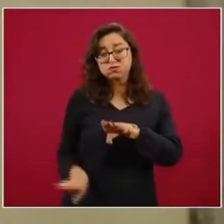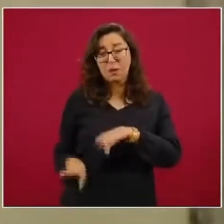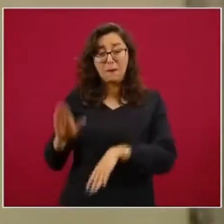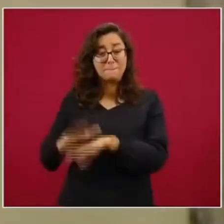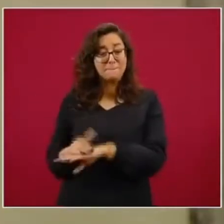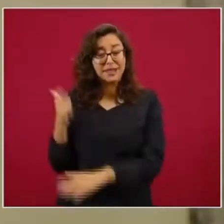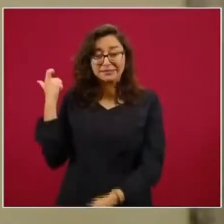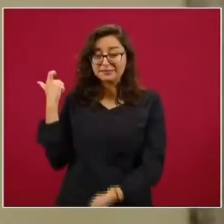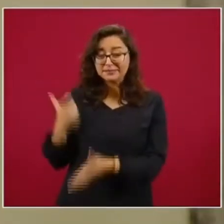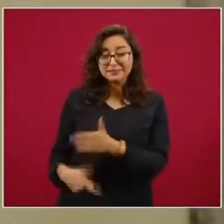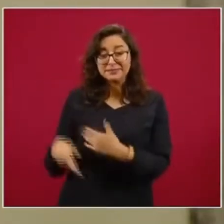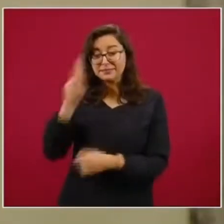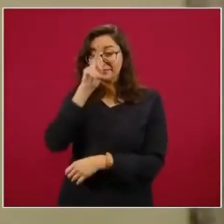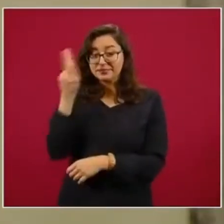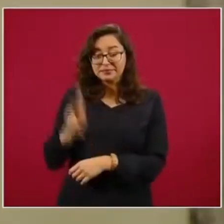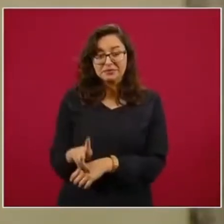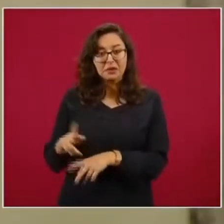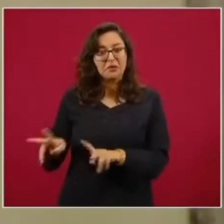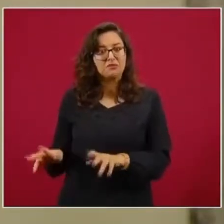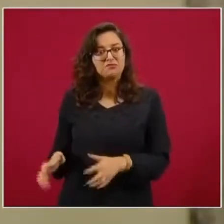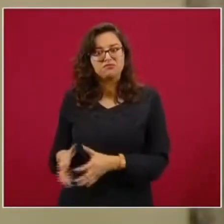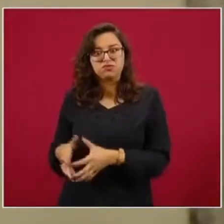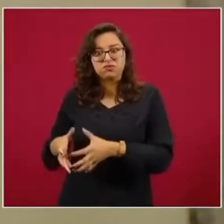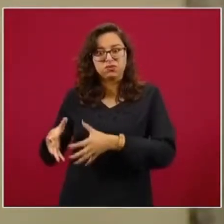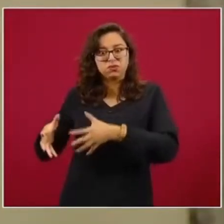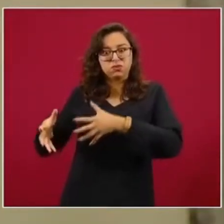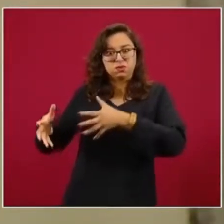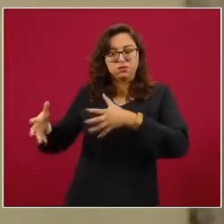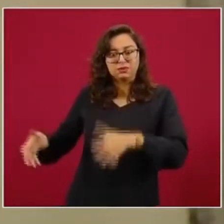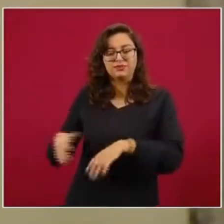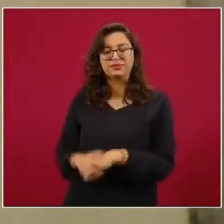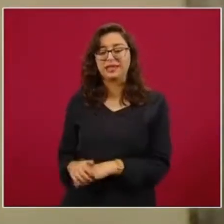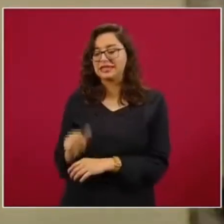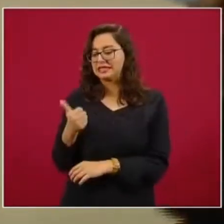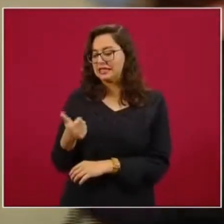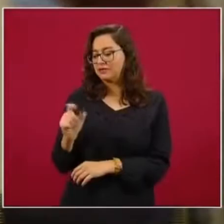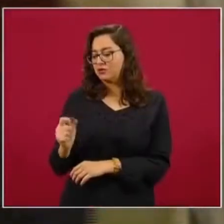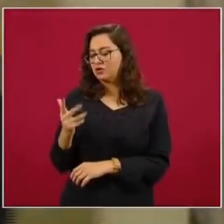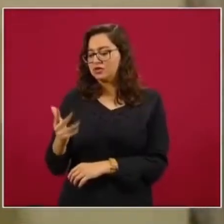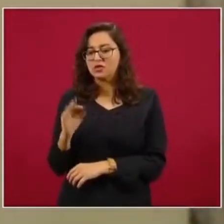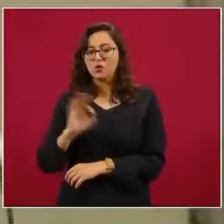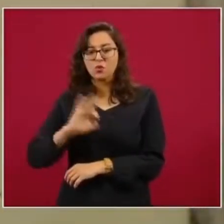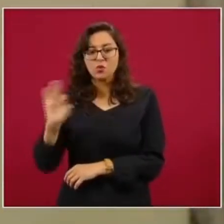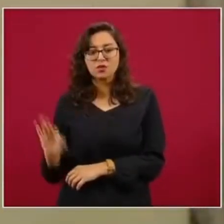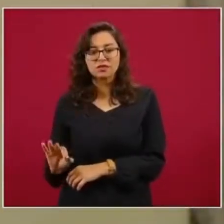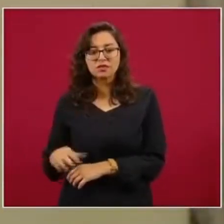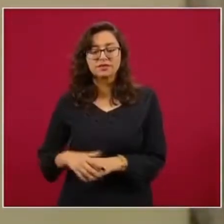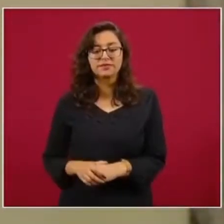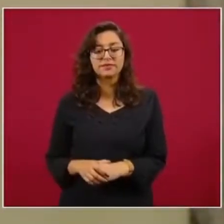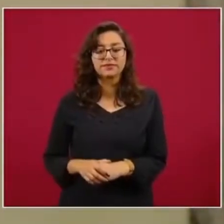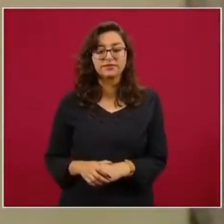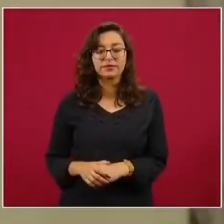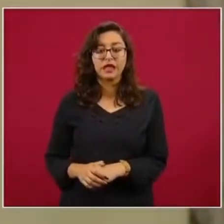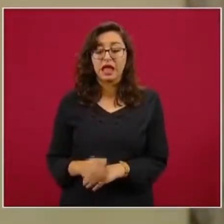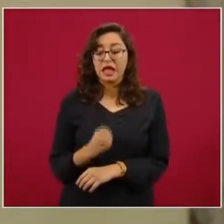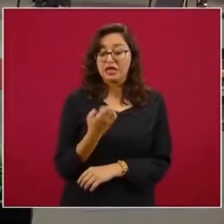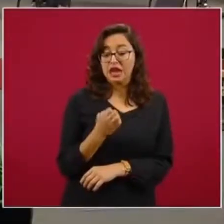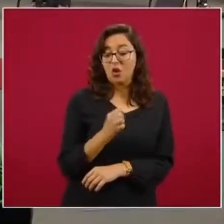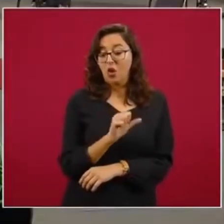creció, le voy a poner algunos ejemplos, 6.5%, estoy hablando del rango de enero a